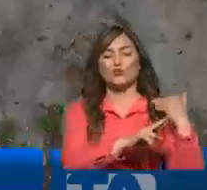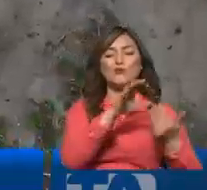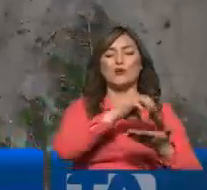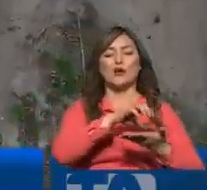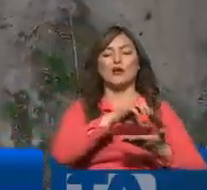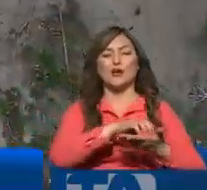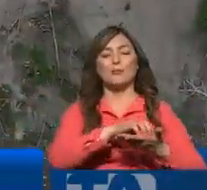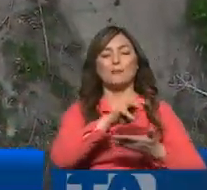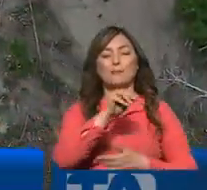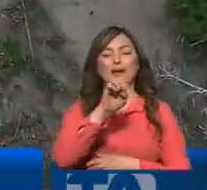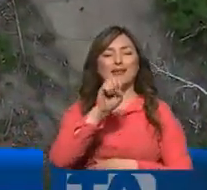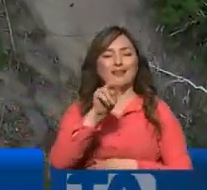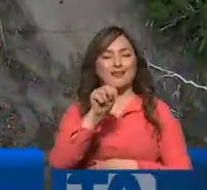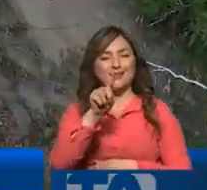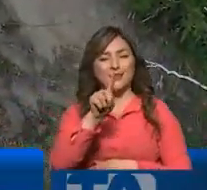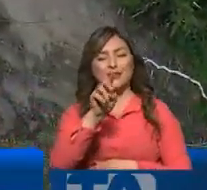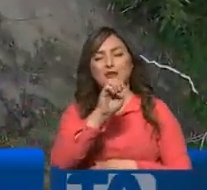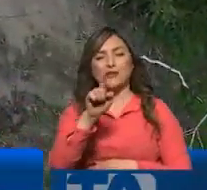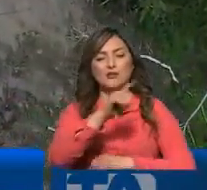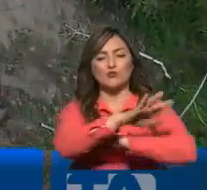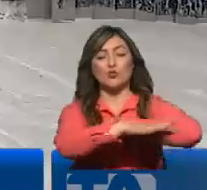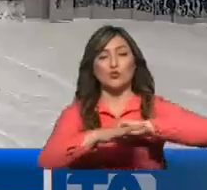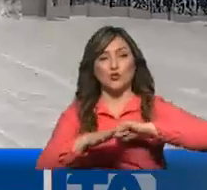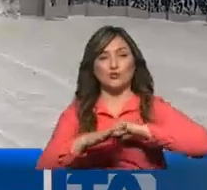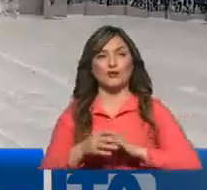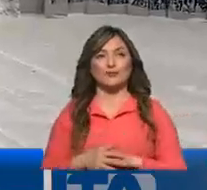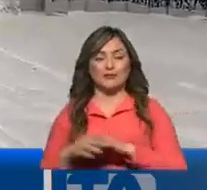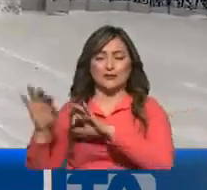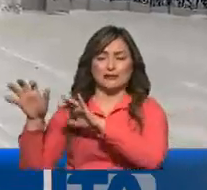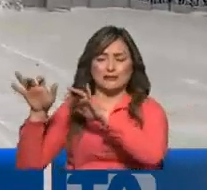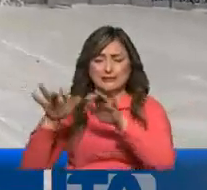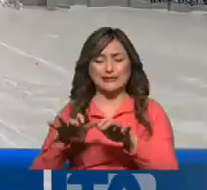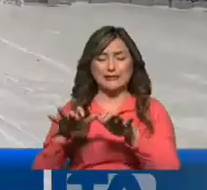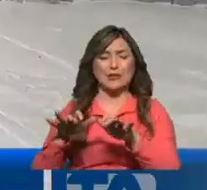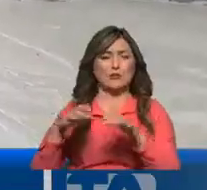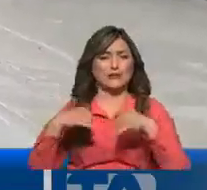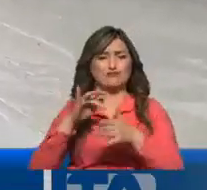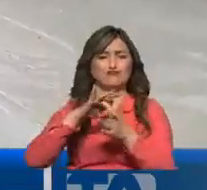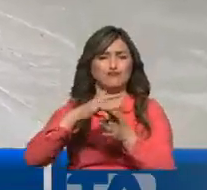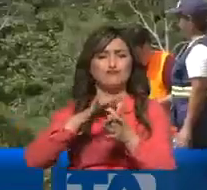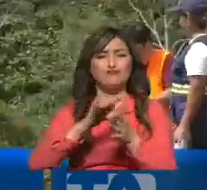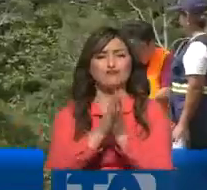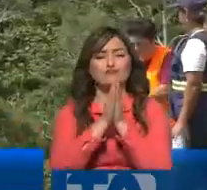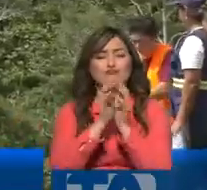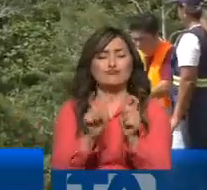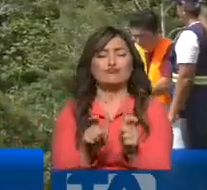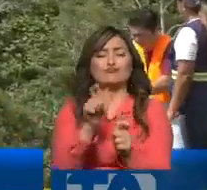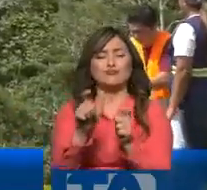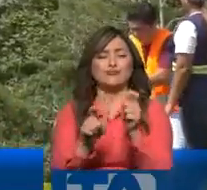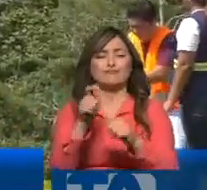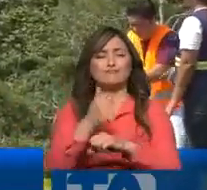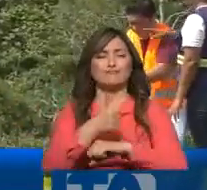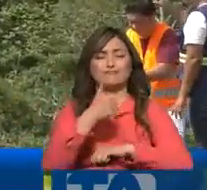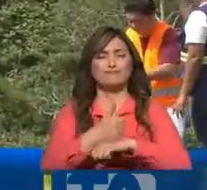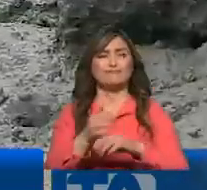Santiago. El desprendimiento de una parte de la montaña ya causó daños, pero el peligro sigue latente, por lo que sus habitantes piden que las